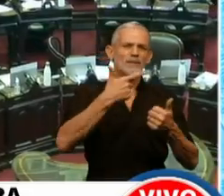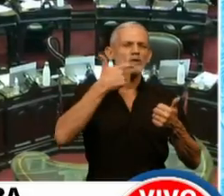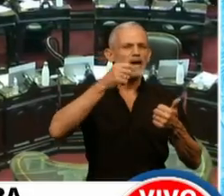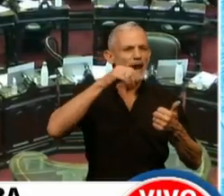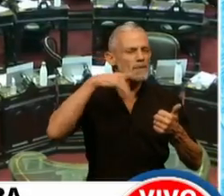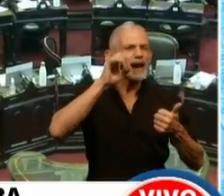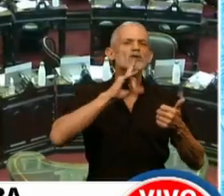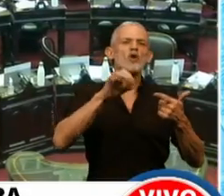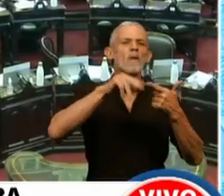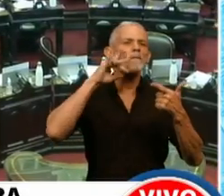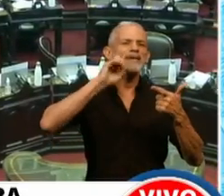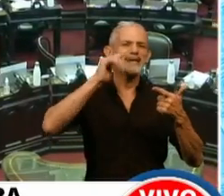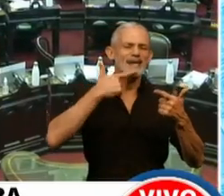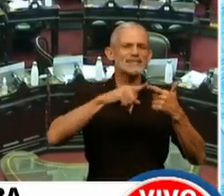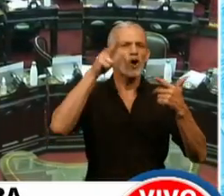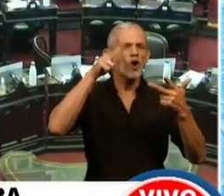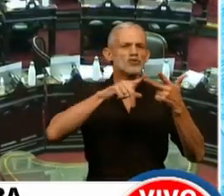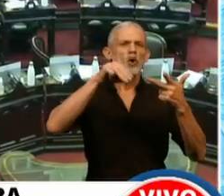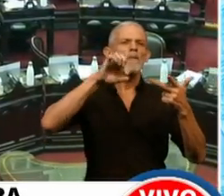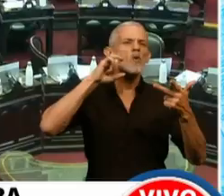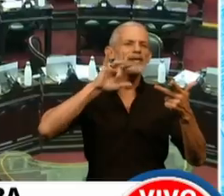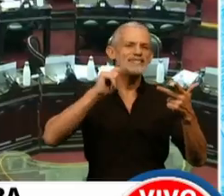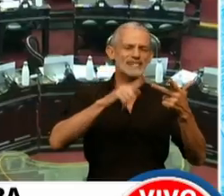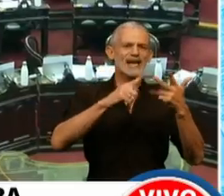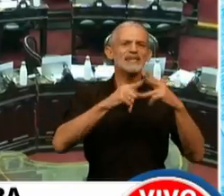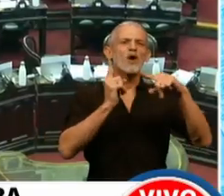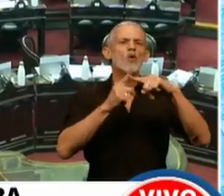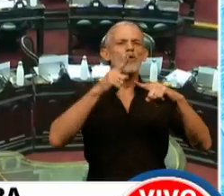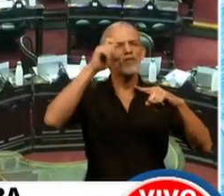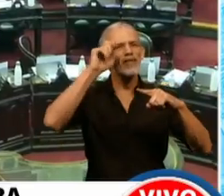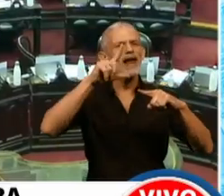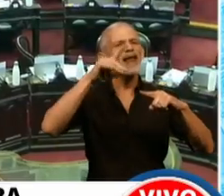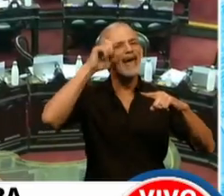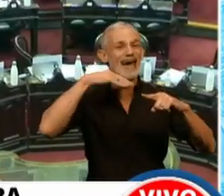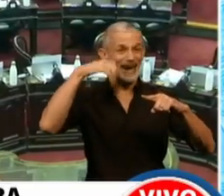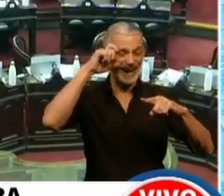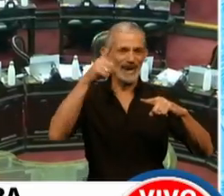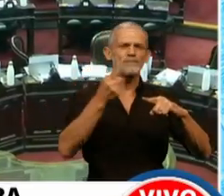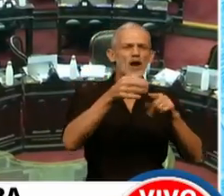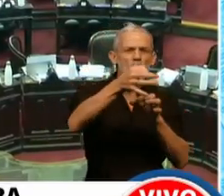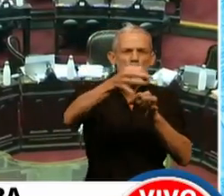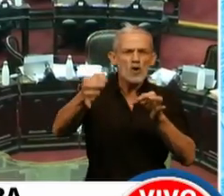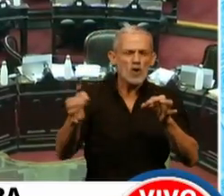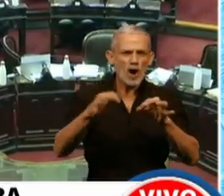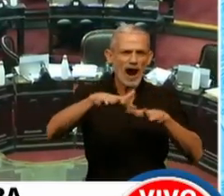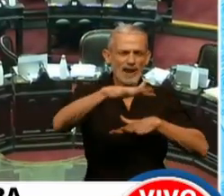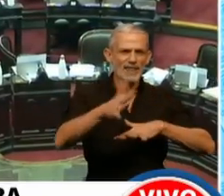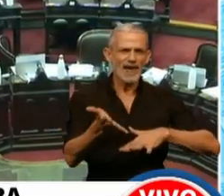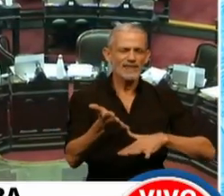alberto dominas 8 anillas y cruz del este donde hay localidad de esos departamentos mencionados